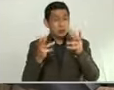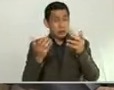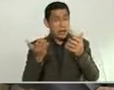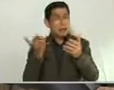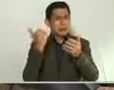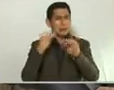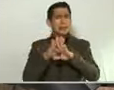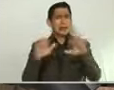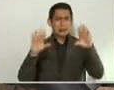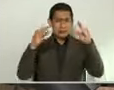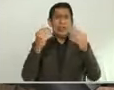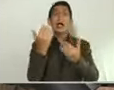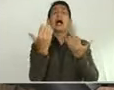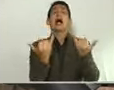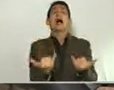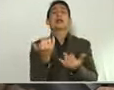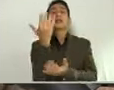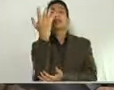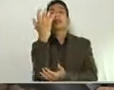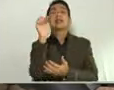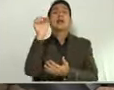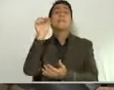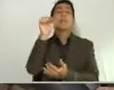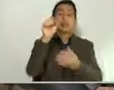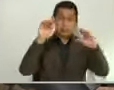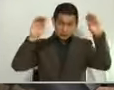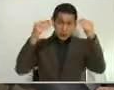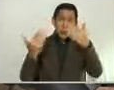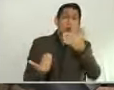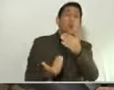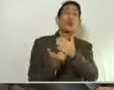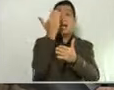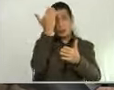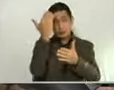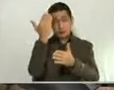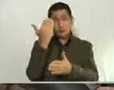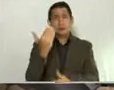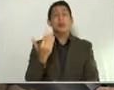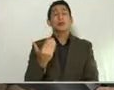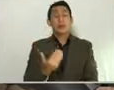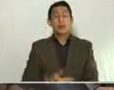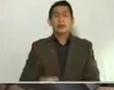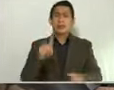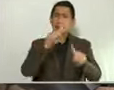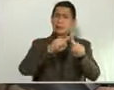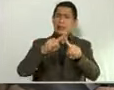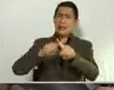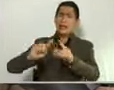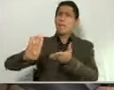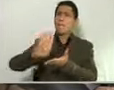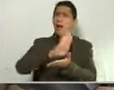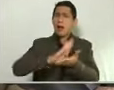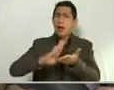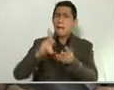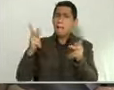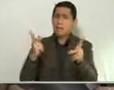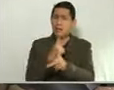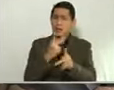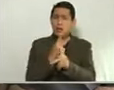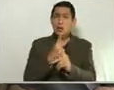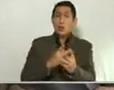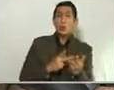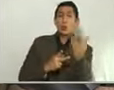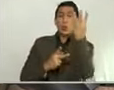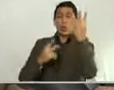momento? 15.000 más. Solamente en puntos fijos, 3.750 puntos, 4 cámaras por